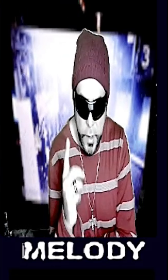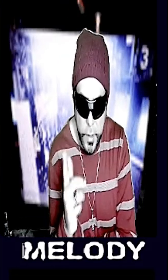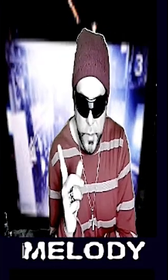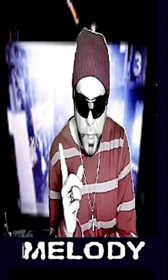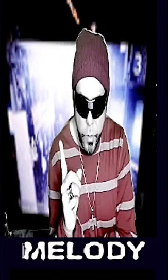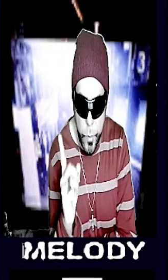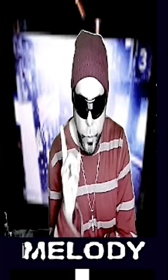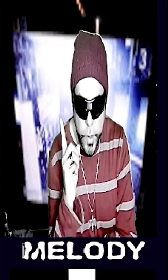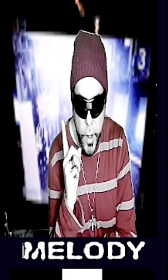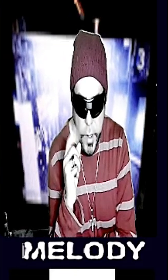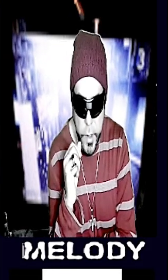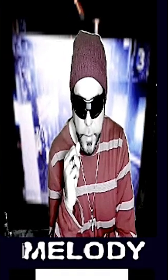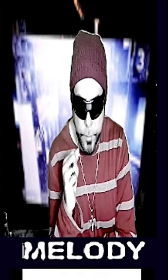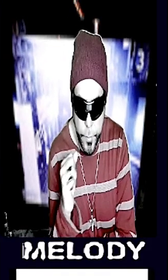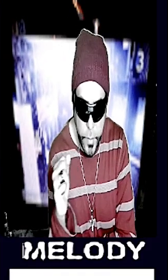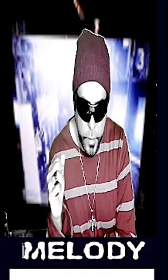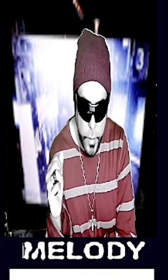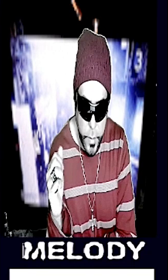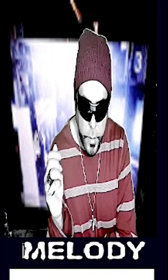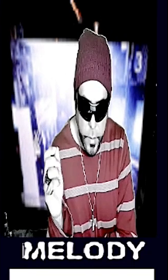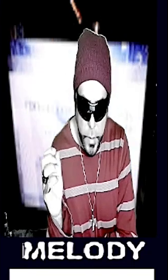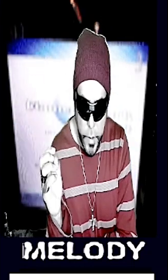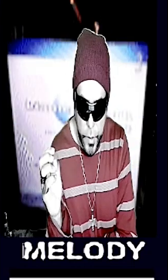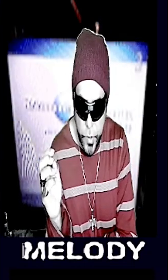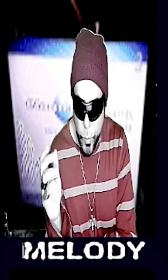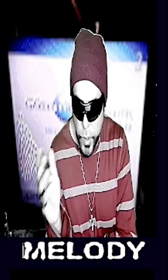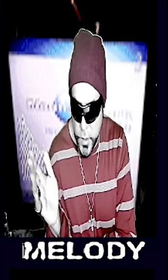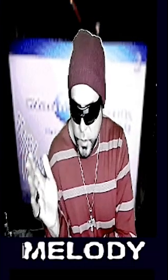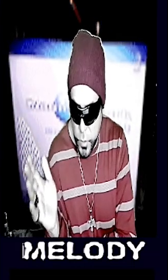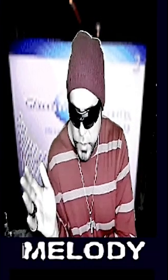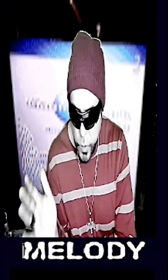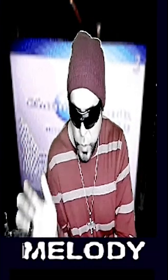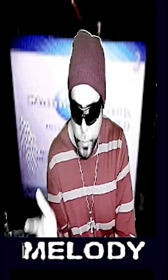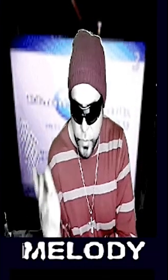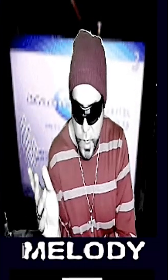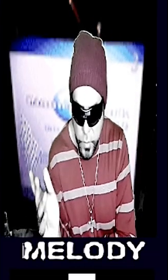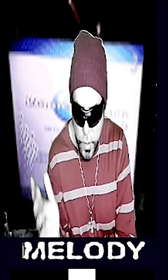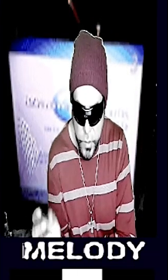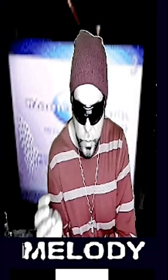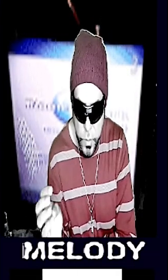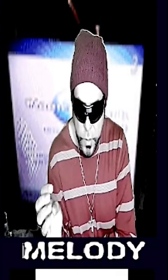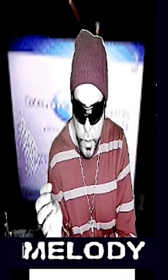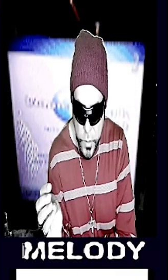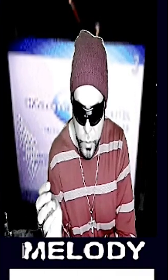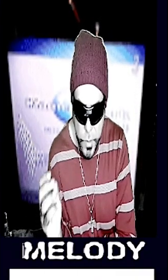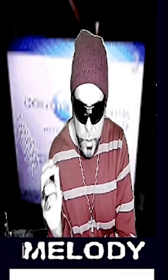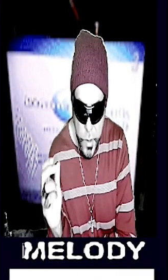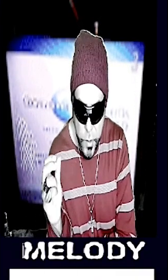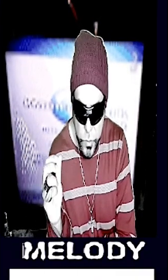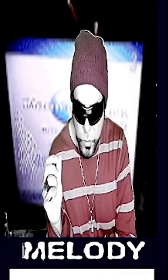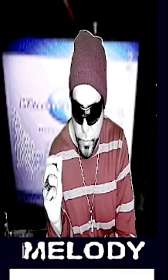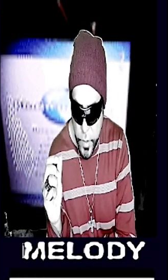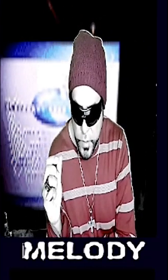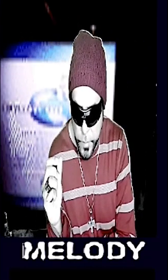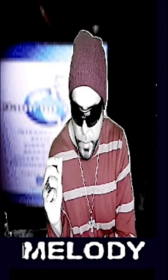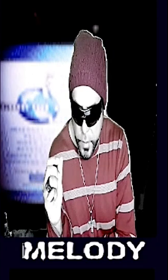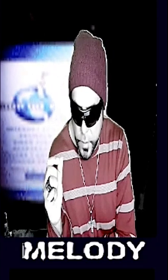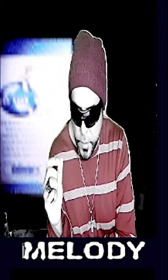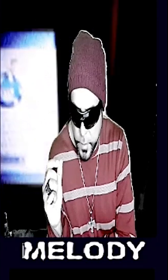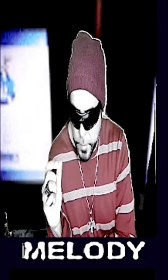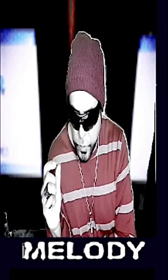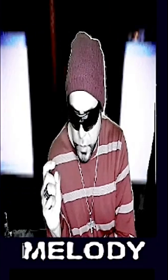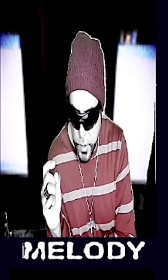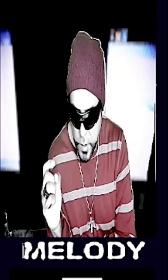la del Estado de Monterrey es una mujer exitosa lo he demostrado lanz lanzó el mandatario en su